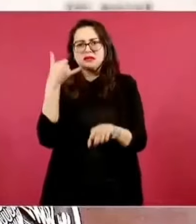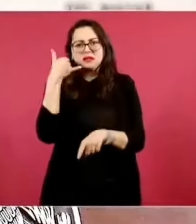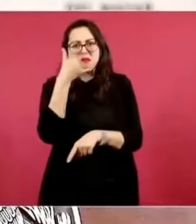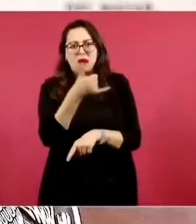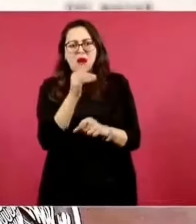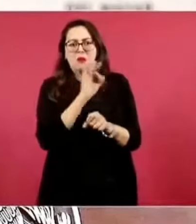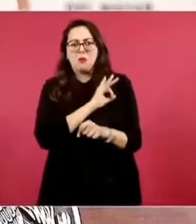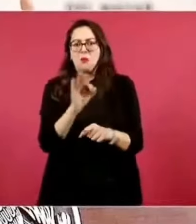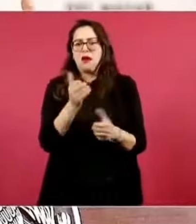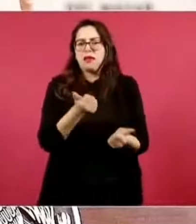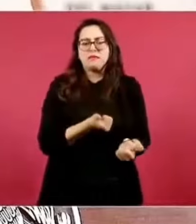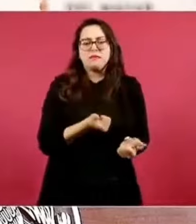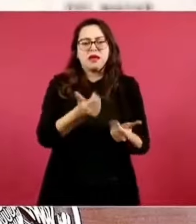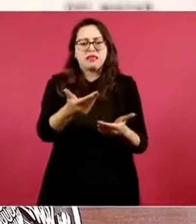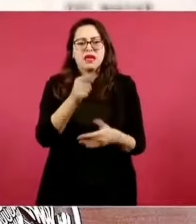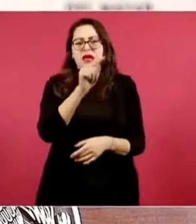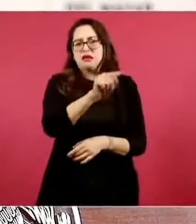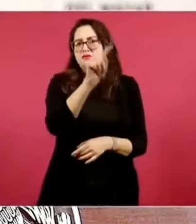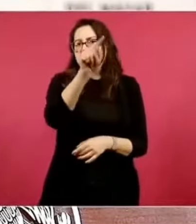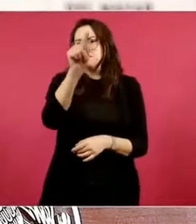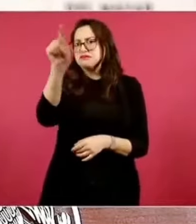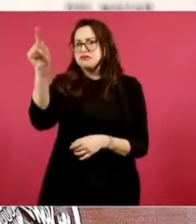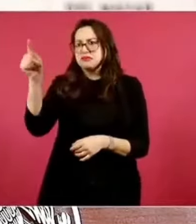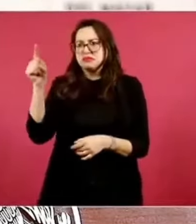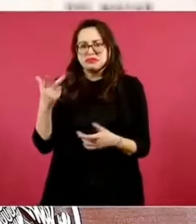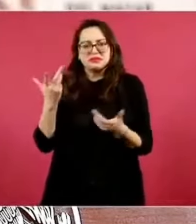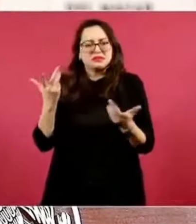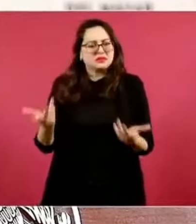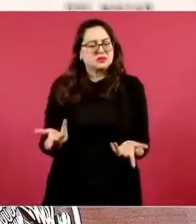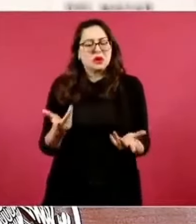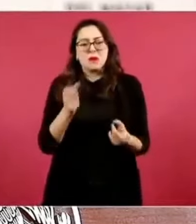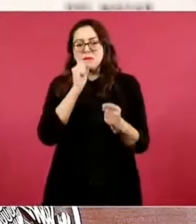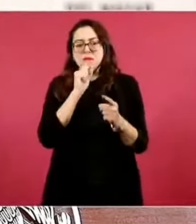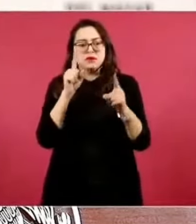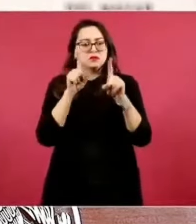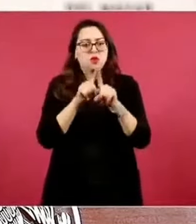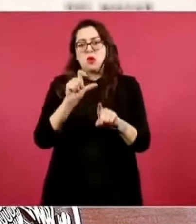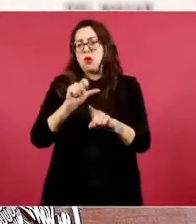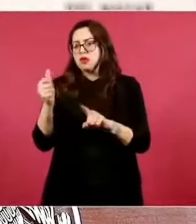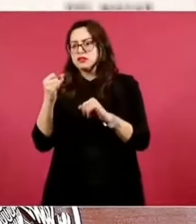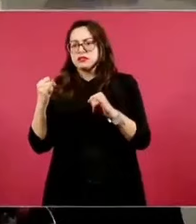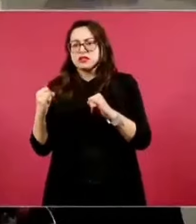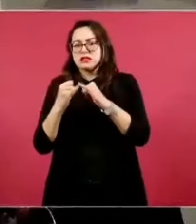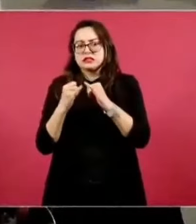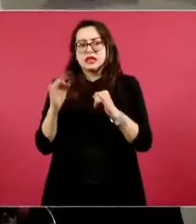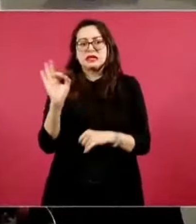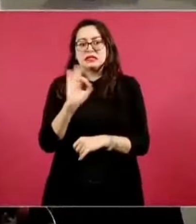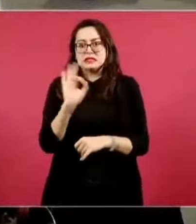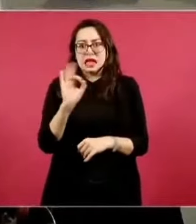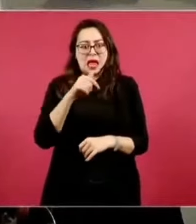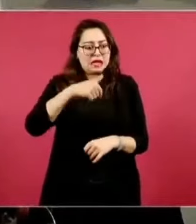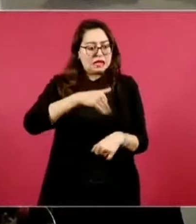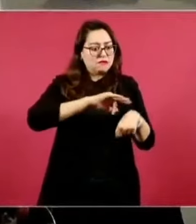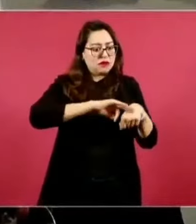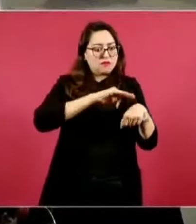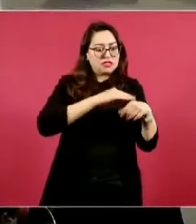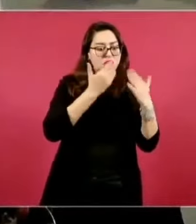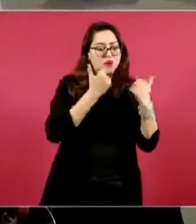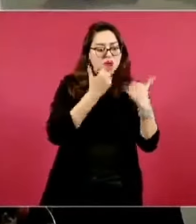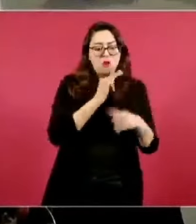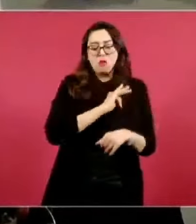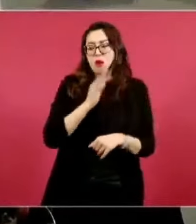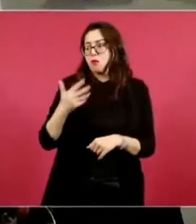ID o se encuentra en el estado de donde nos están llamando o se encuentren Incluso en otra institución distinta y se pueda resolver Y